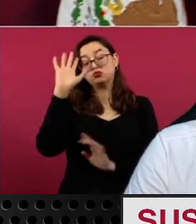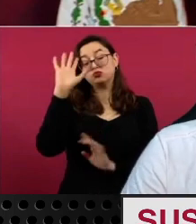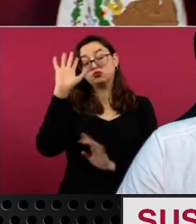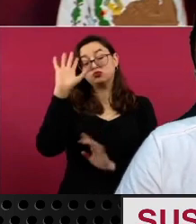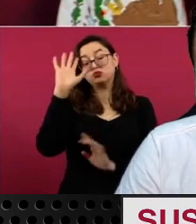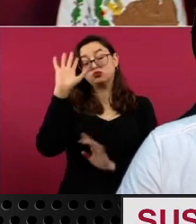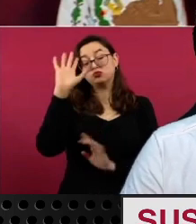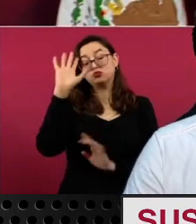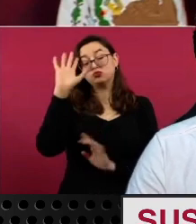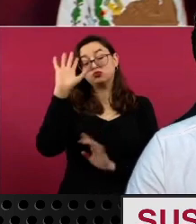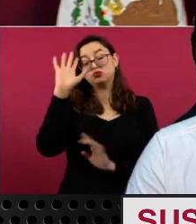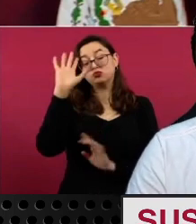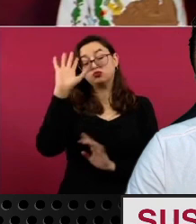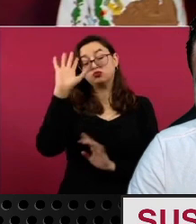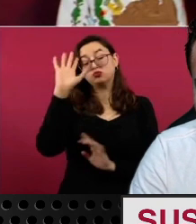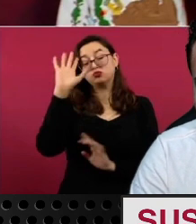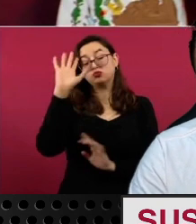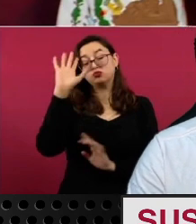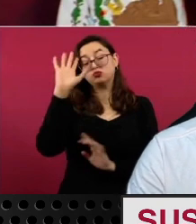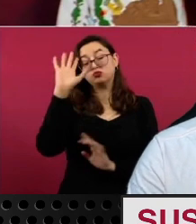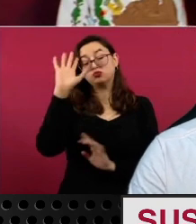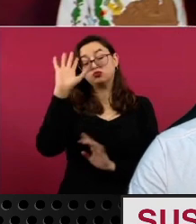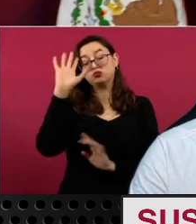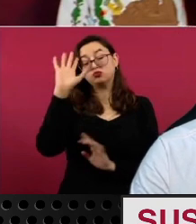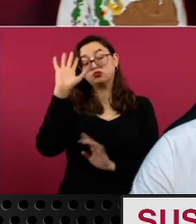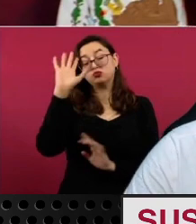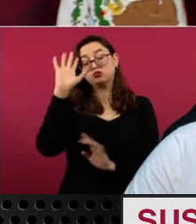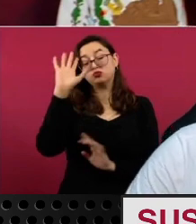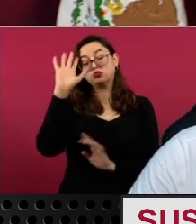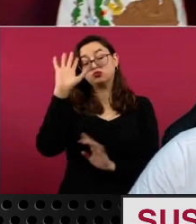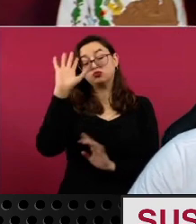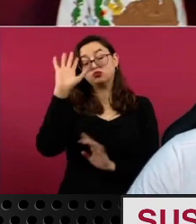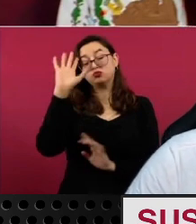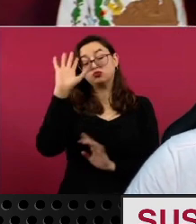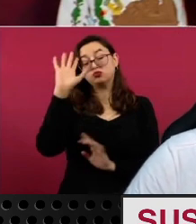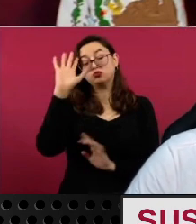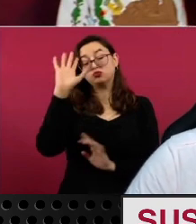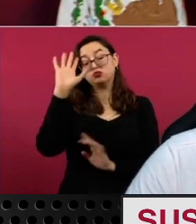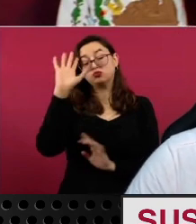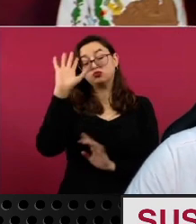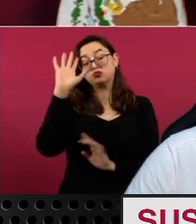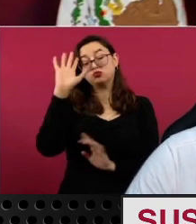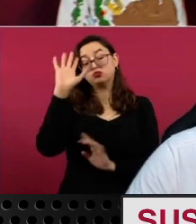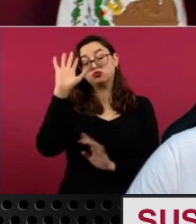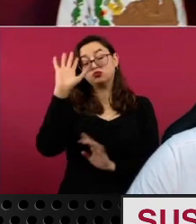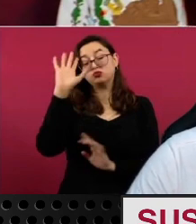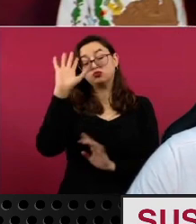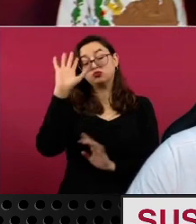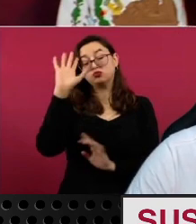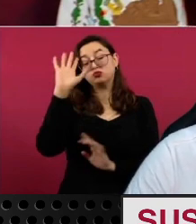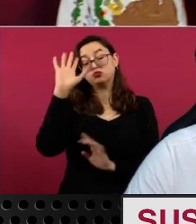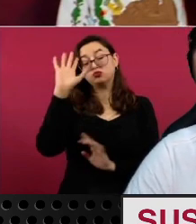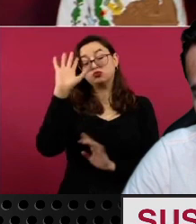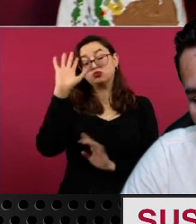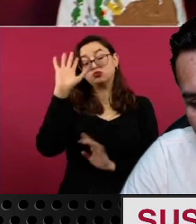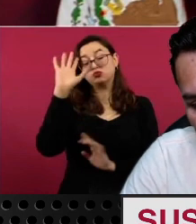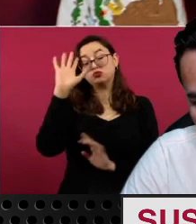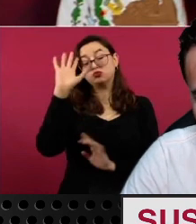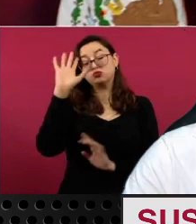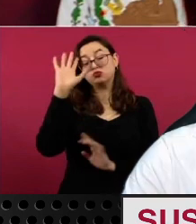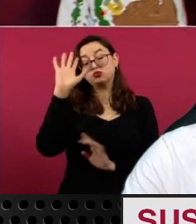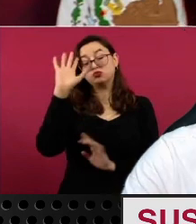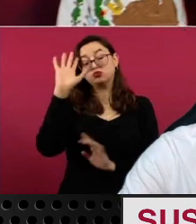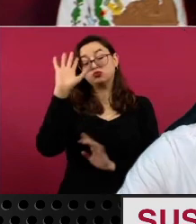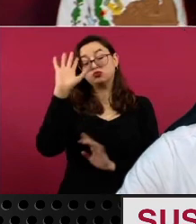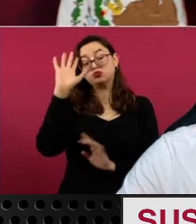y Héctor Aguilar camin van a ver qué fue lo que dijo el presidente porque les dio una exhibida a todos